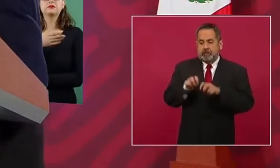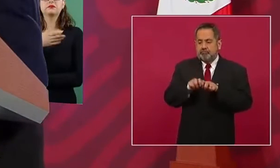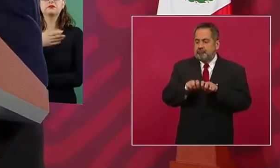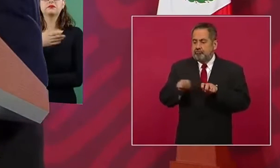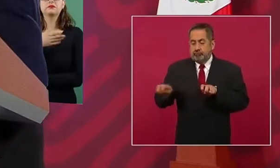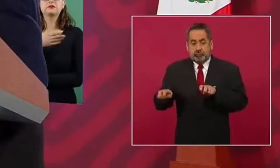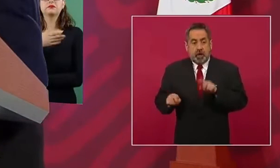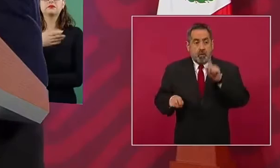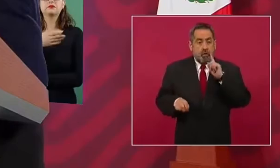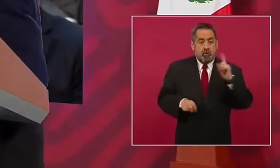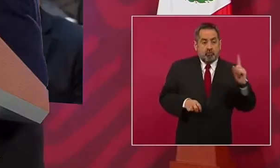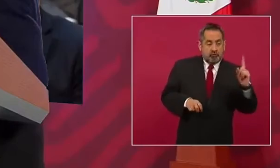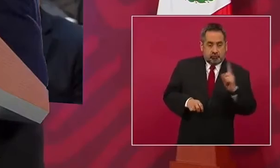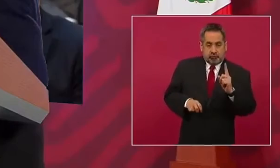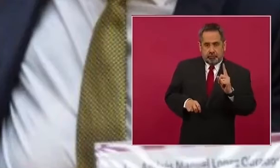A ver si no hay otra.